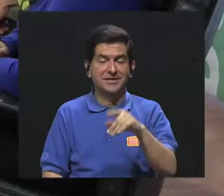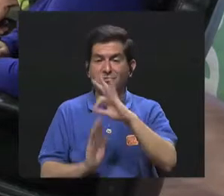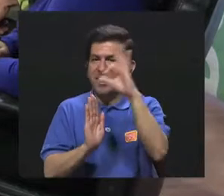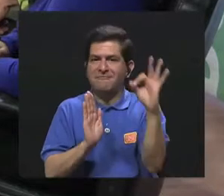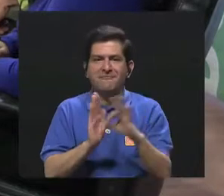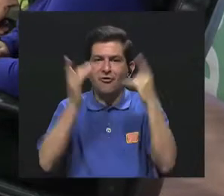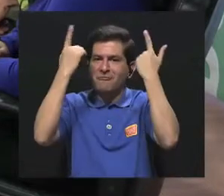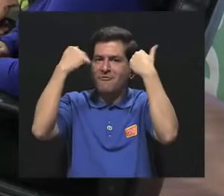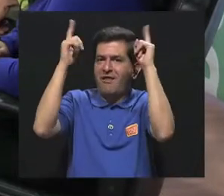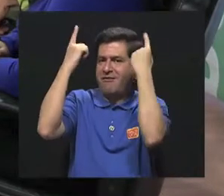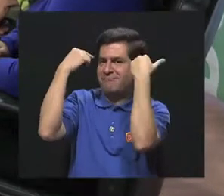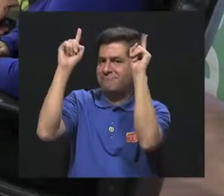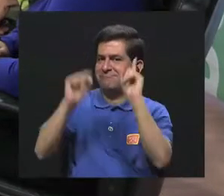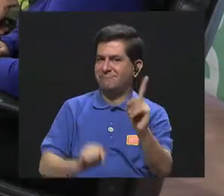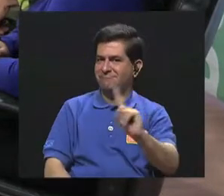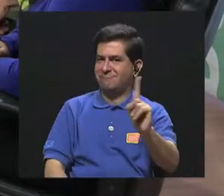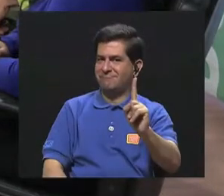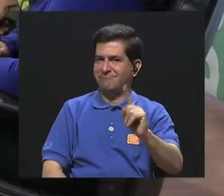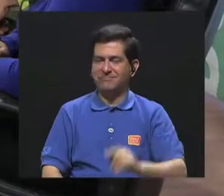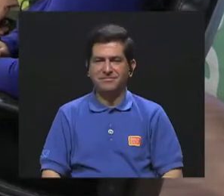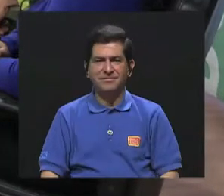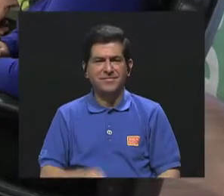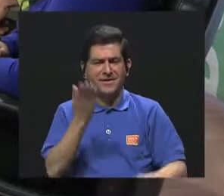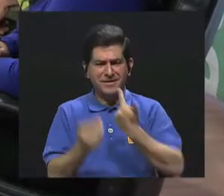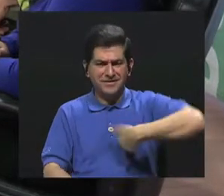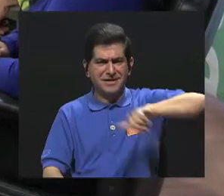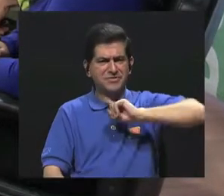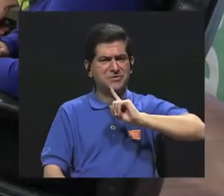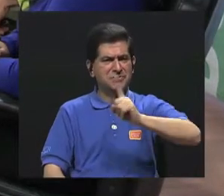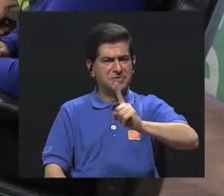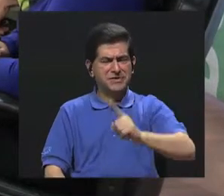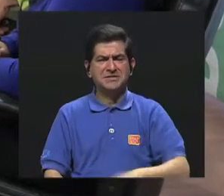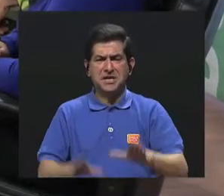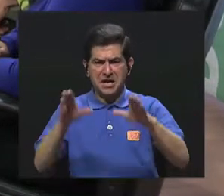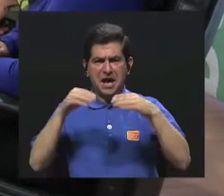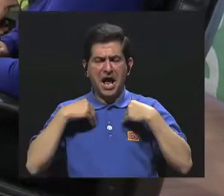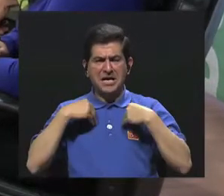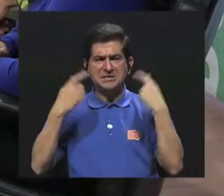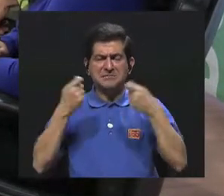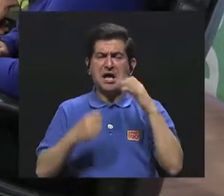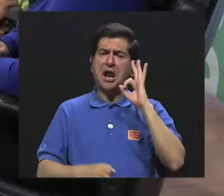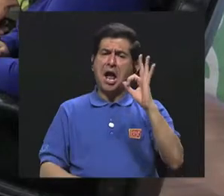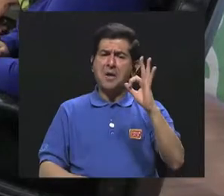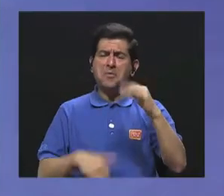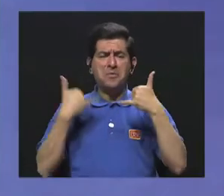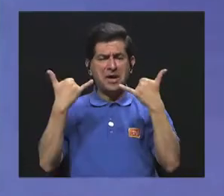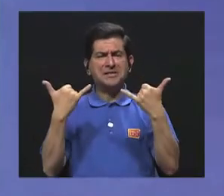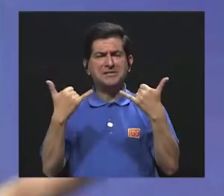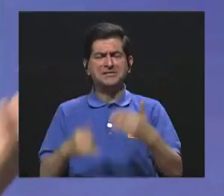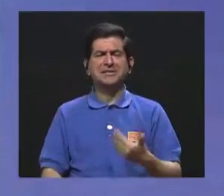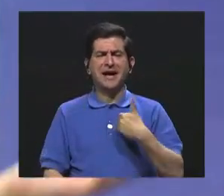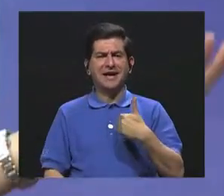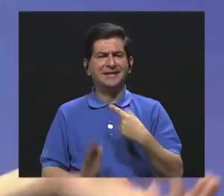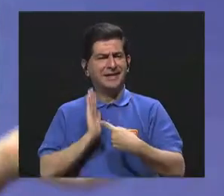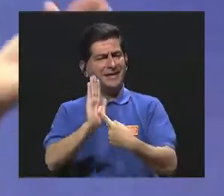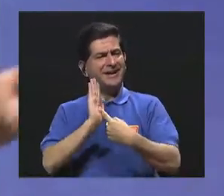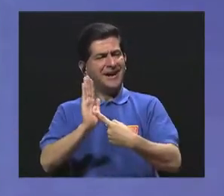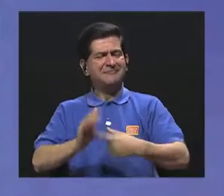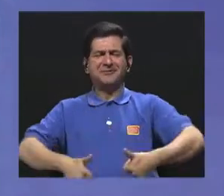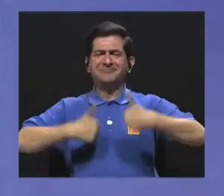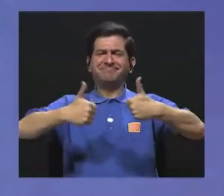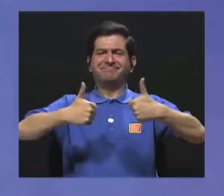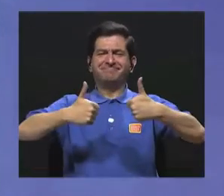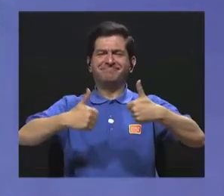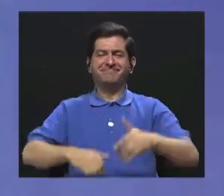exacto. Entonces, más bien, o sea, hasta nosotros dijimos cuando lo aceptaron en el festival, ¡ay, qué bueno, ya tenemos un espacio! ¡Lo aceptaron, qué